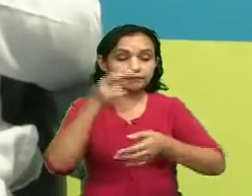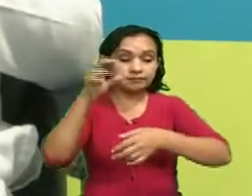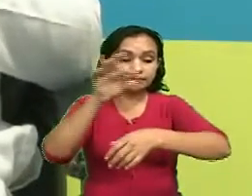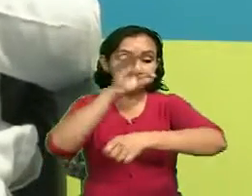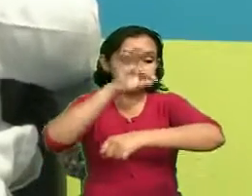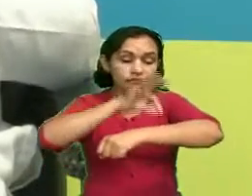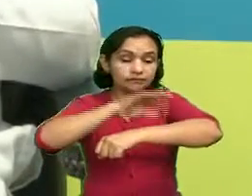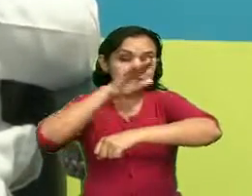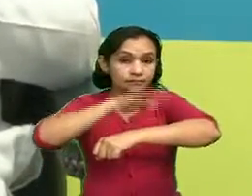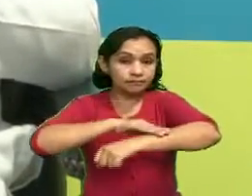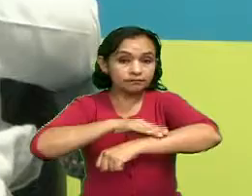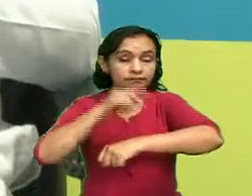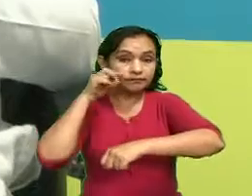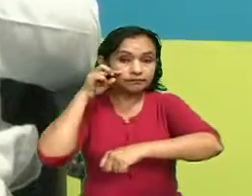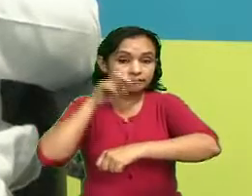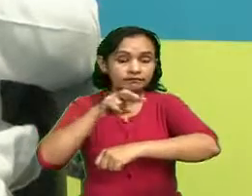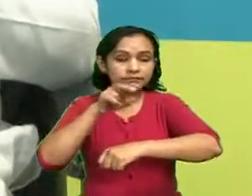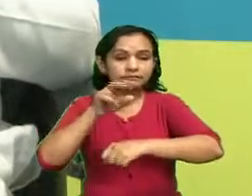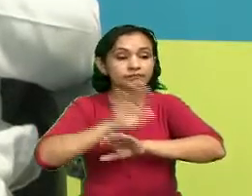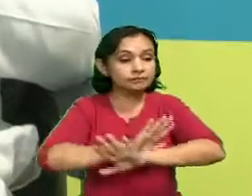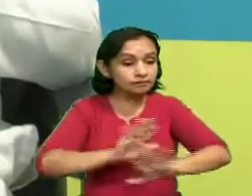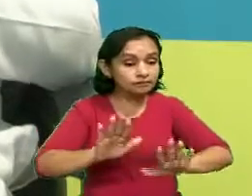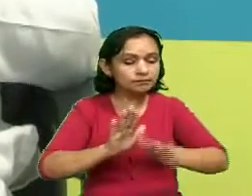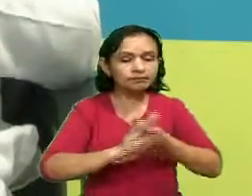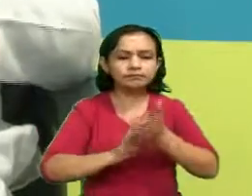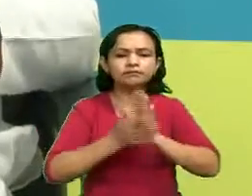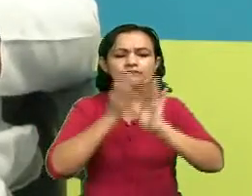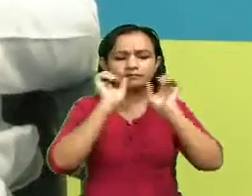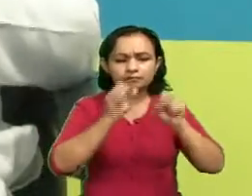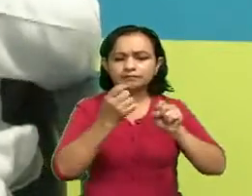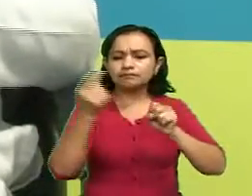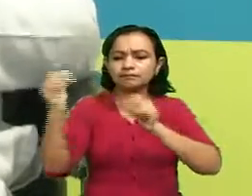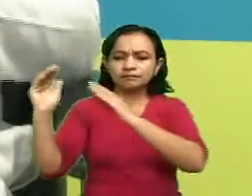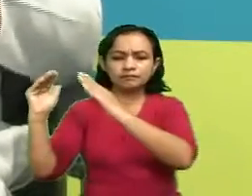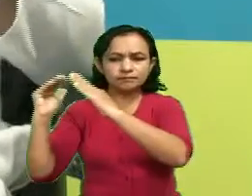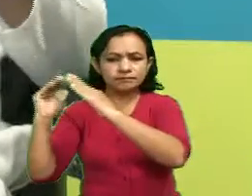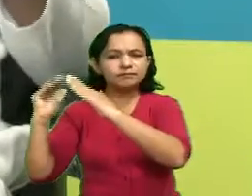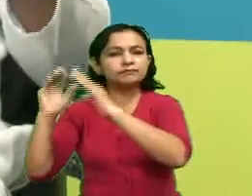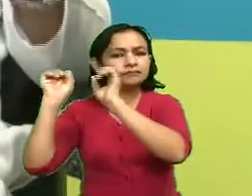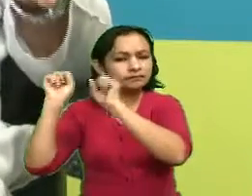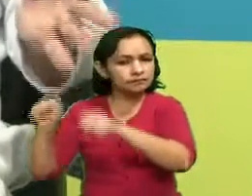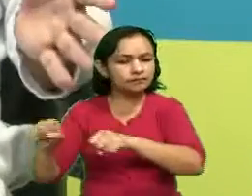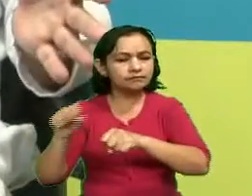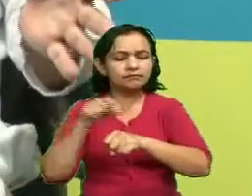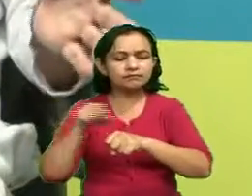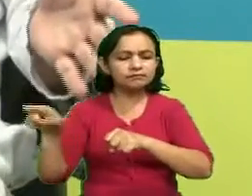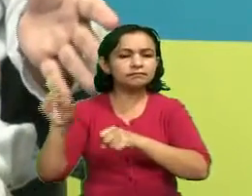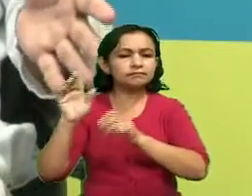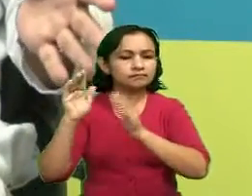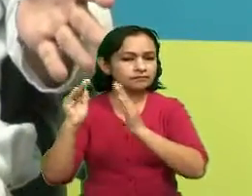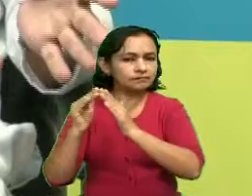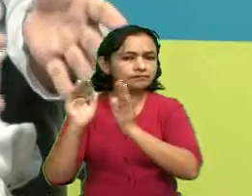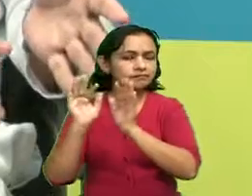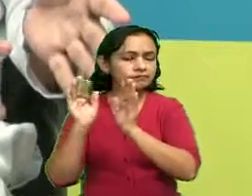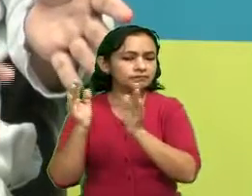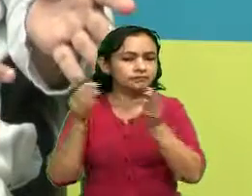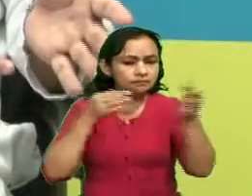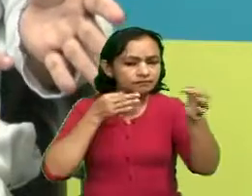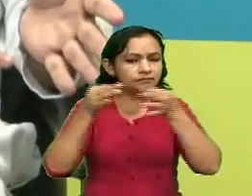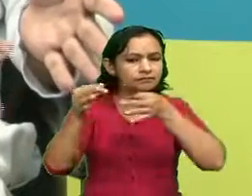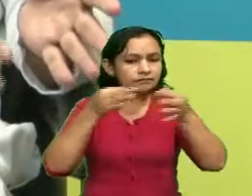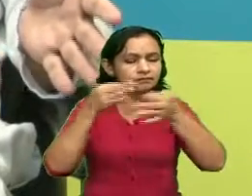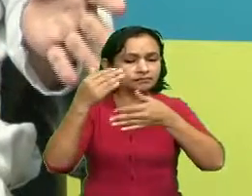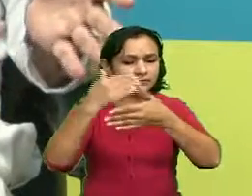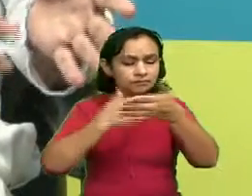dengue, si el médico decide darle de alta es porque el paciente ya puede estar en su casa, ya puede estar siendo vigilado con todas las recomendaciones que